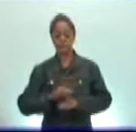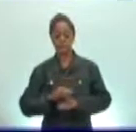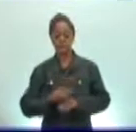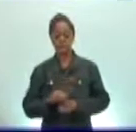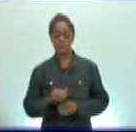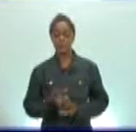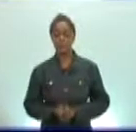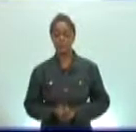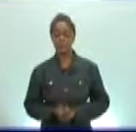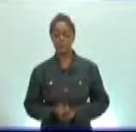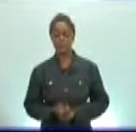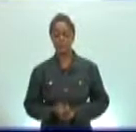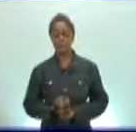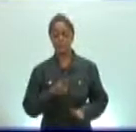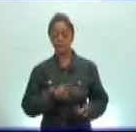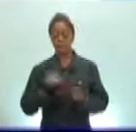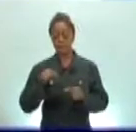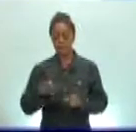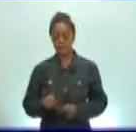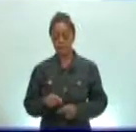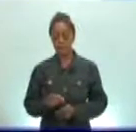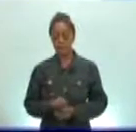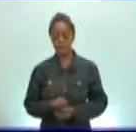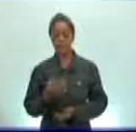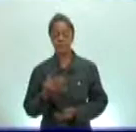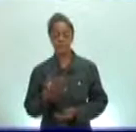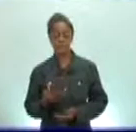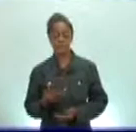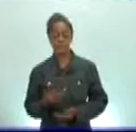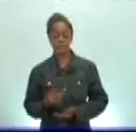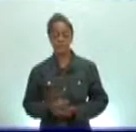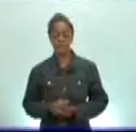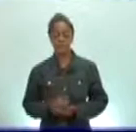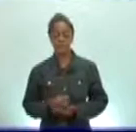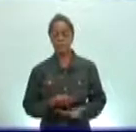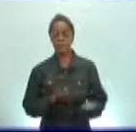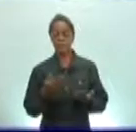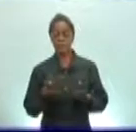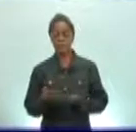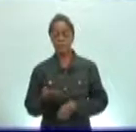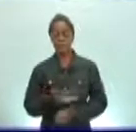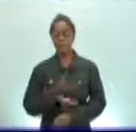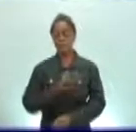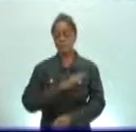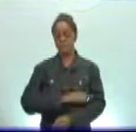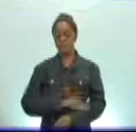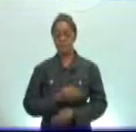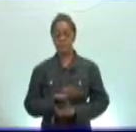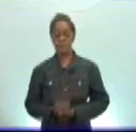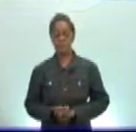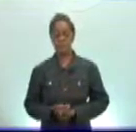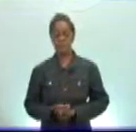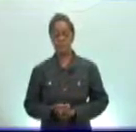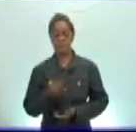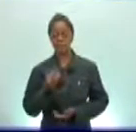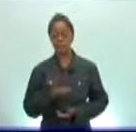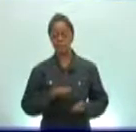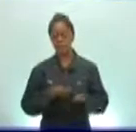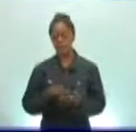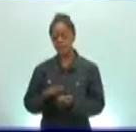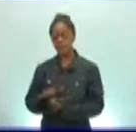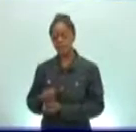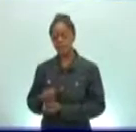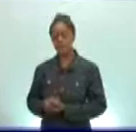campesinos. Muestra de ellos fueron los que le presentamos anteriormente. Fueron